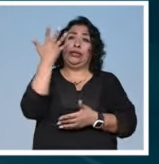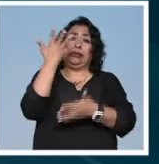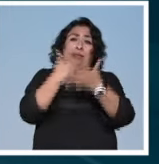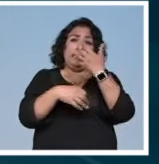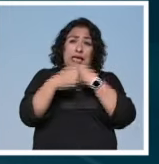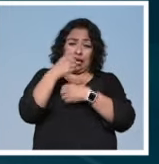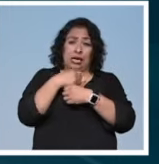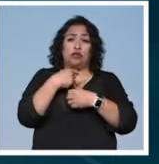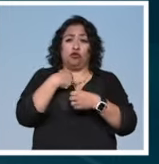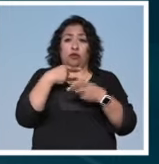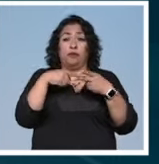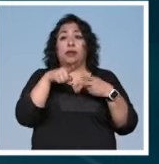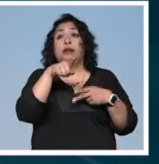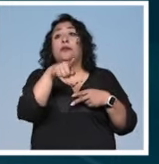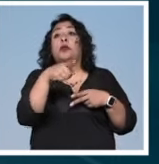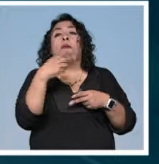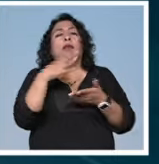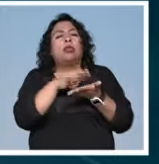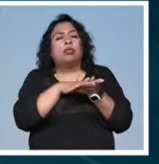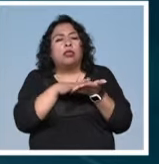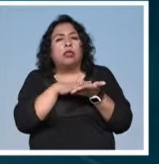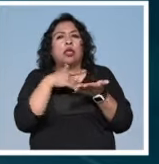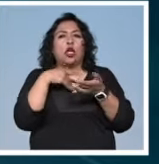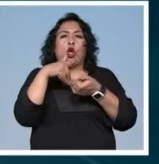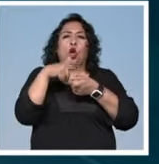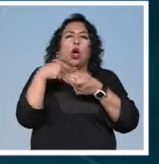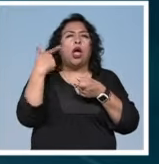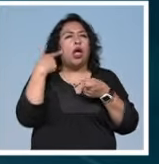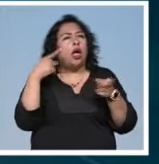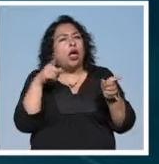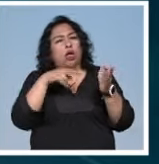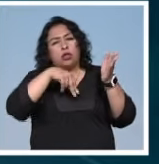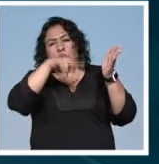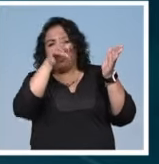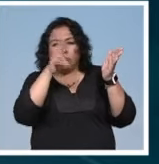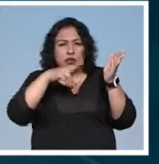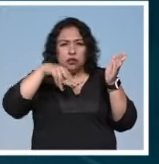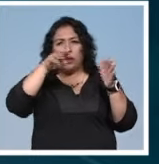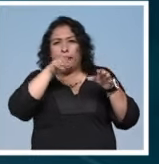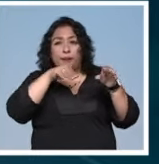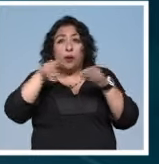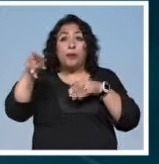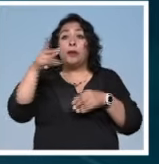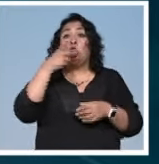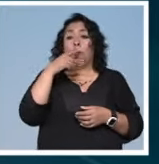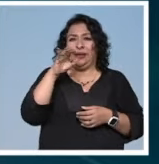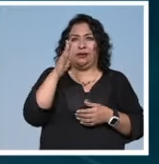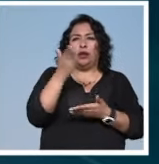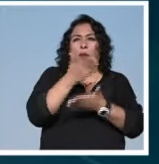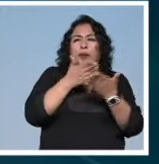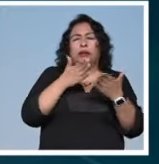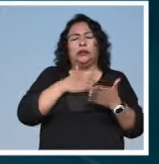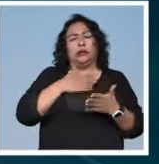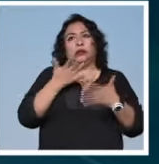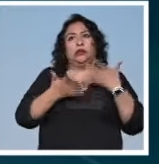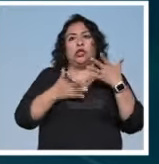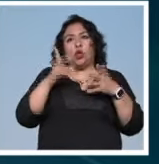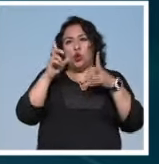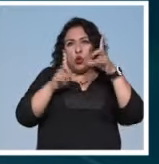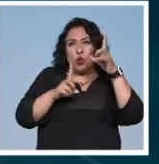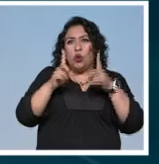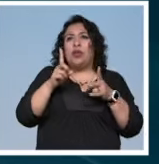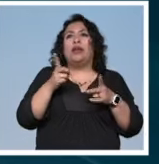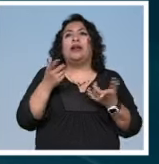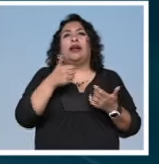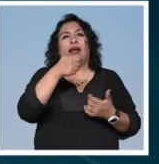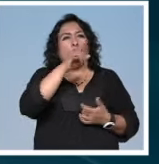años. A través de la textura, el color y el ritmo de los trazos, Esteban comparte sus inquietudes. Como